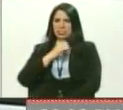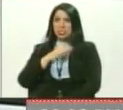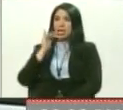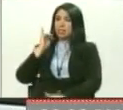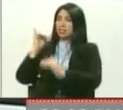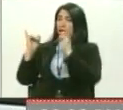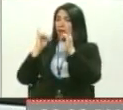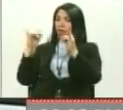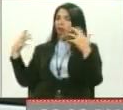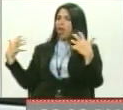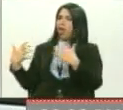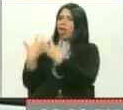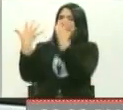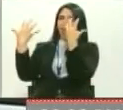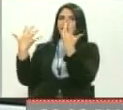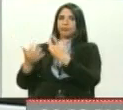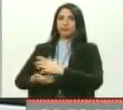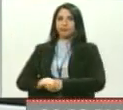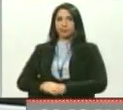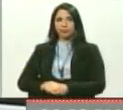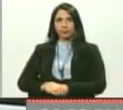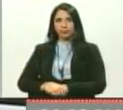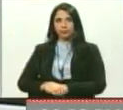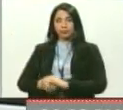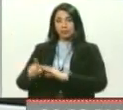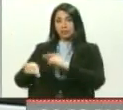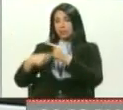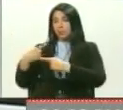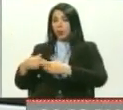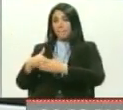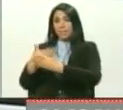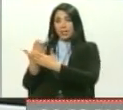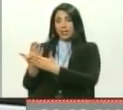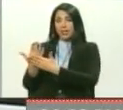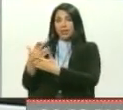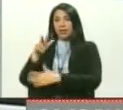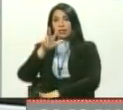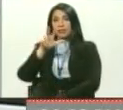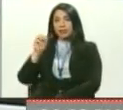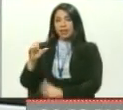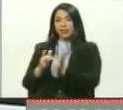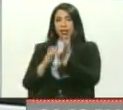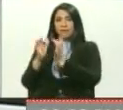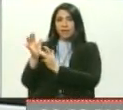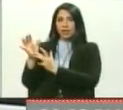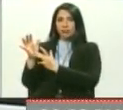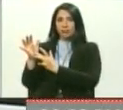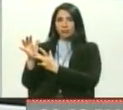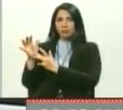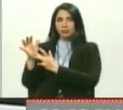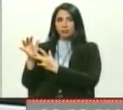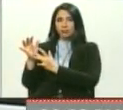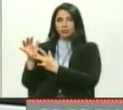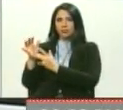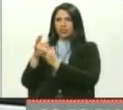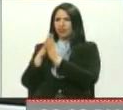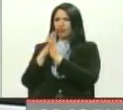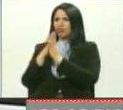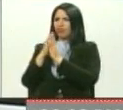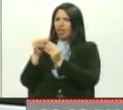celebraron. Y luego vino la madrugada del 30 de abril. Vino toda